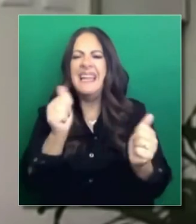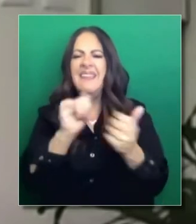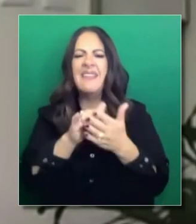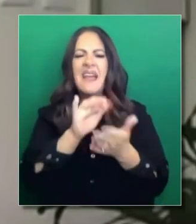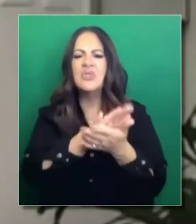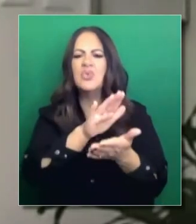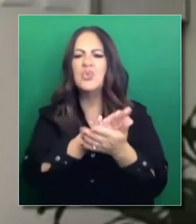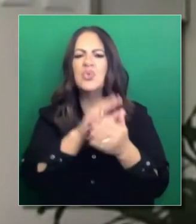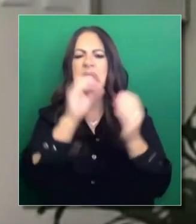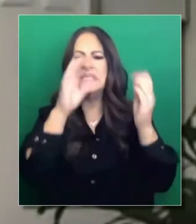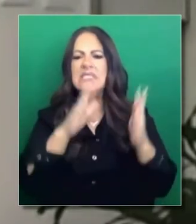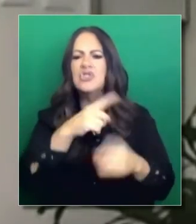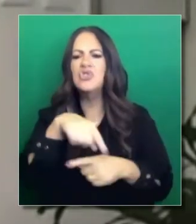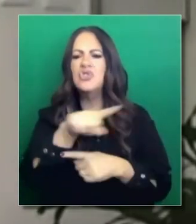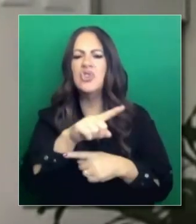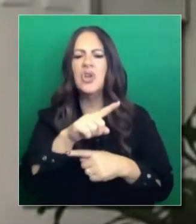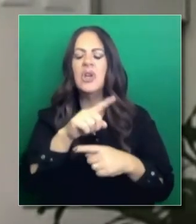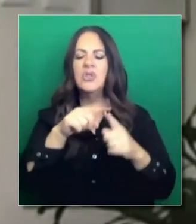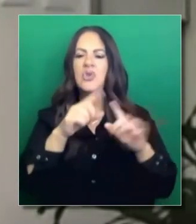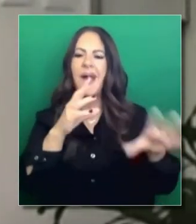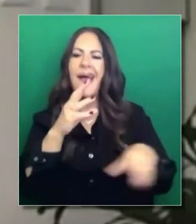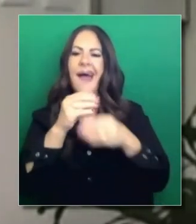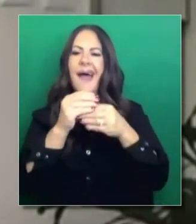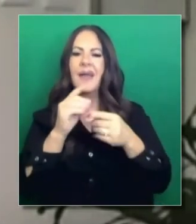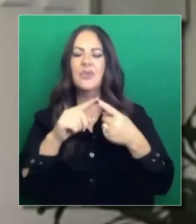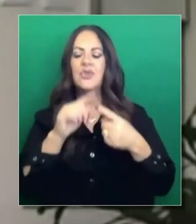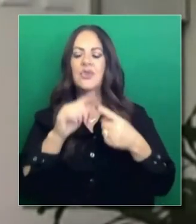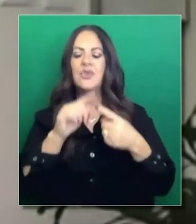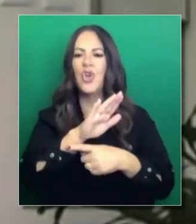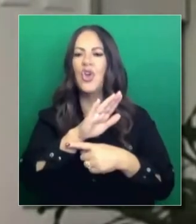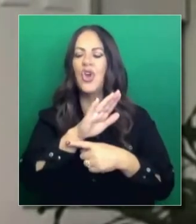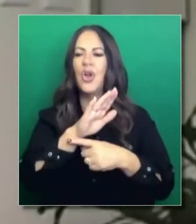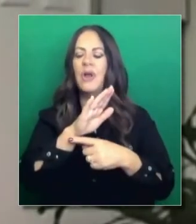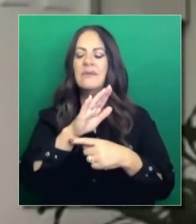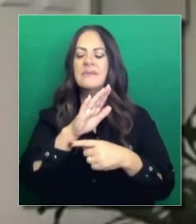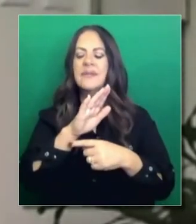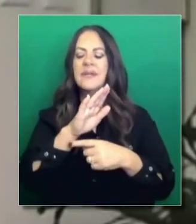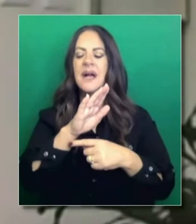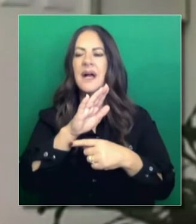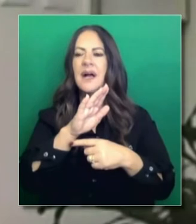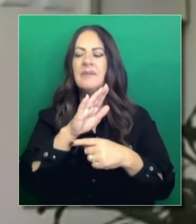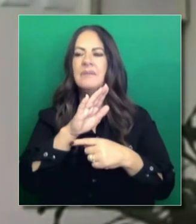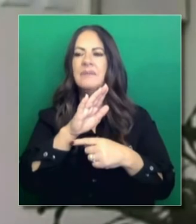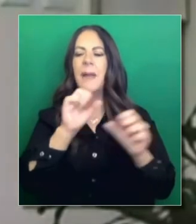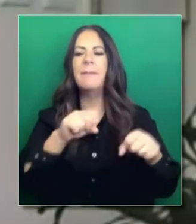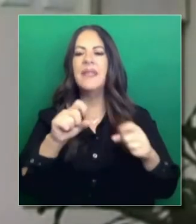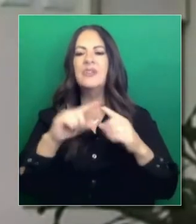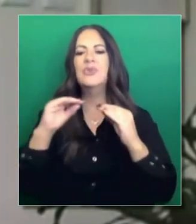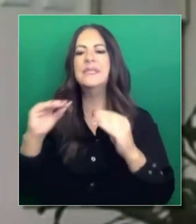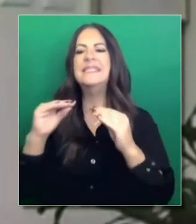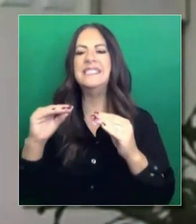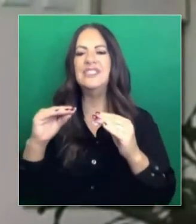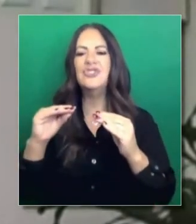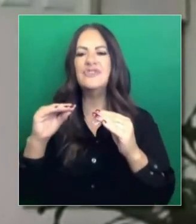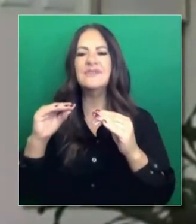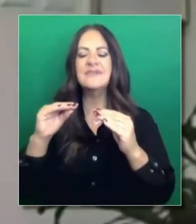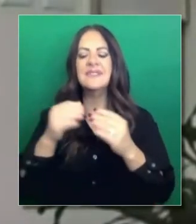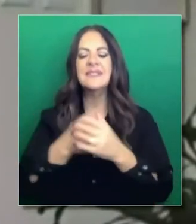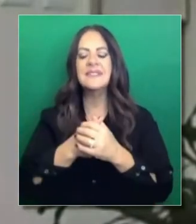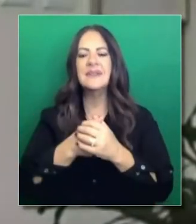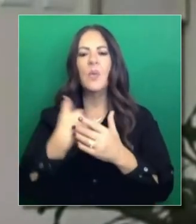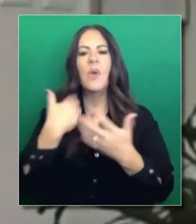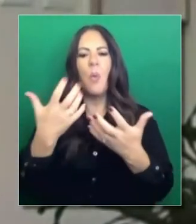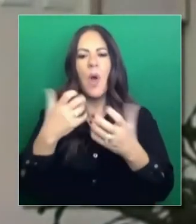online interactivos, y estas van a ser añadiduras normales en todo lo que es la enseñanza y